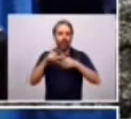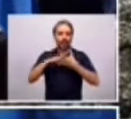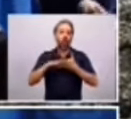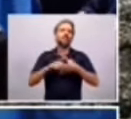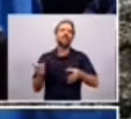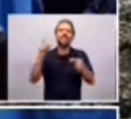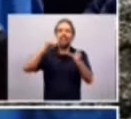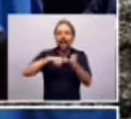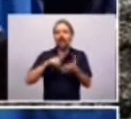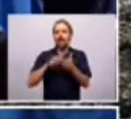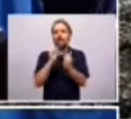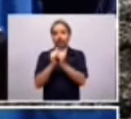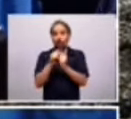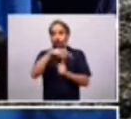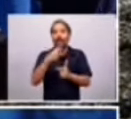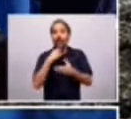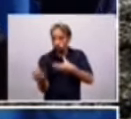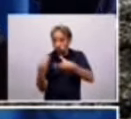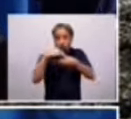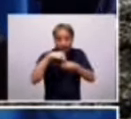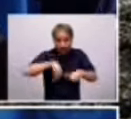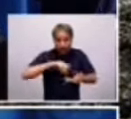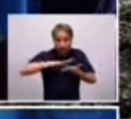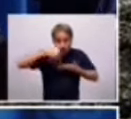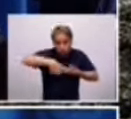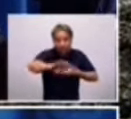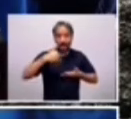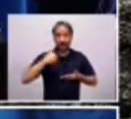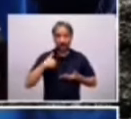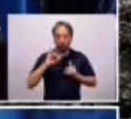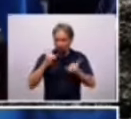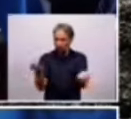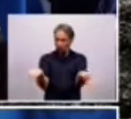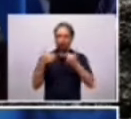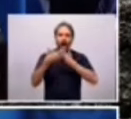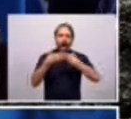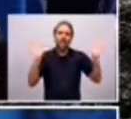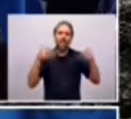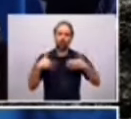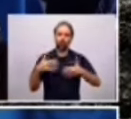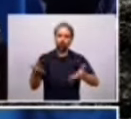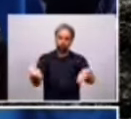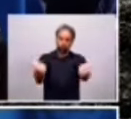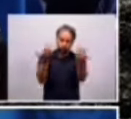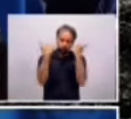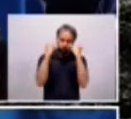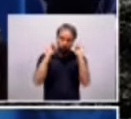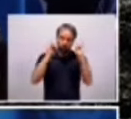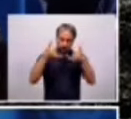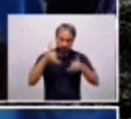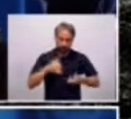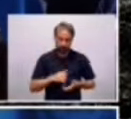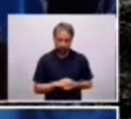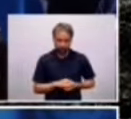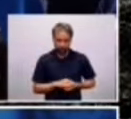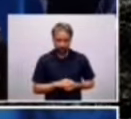que se genere un gobierno distinto. Ahora, yo me preguntaba, porque es obvio que cuando empezamos a dar a conocer esta idea del fondo de cese